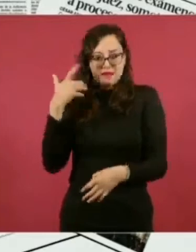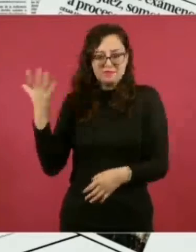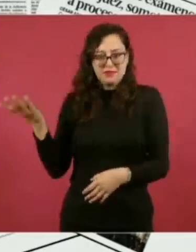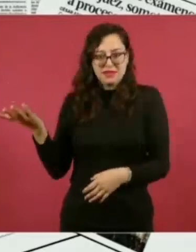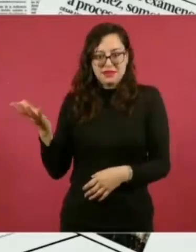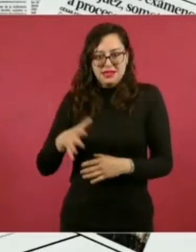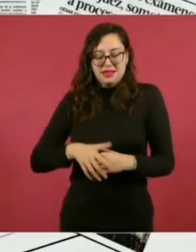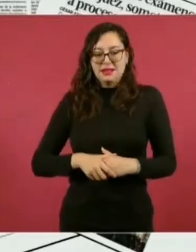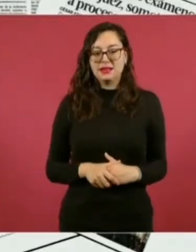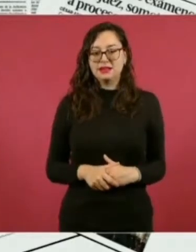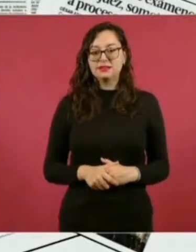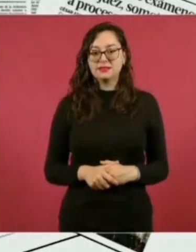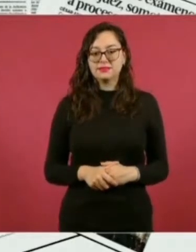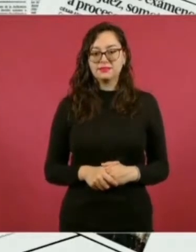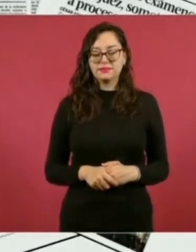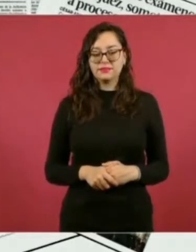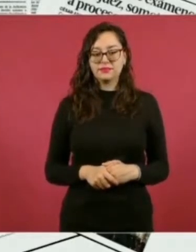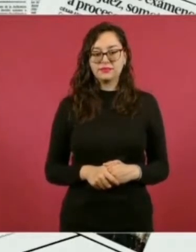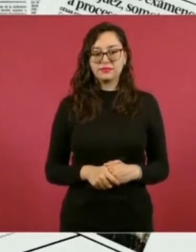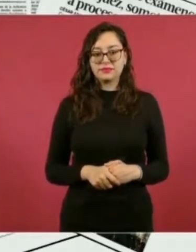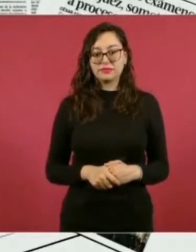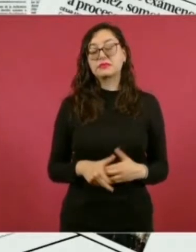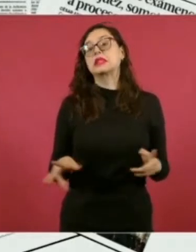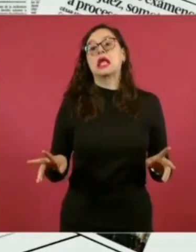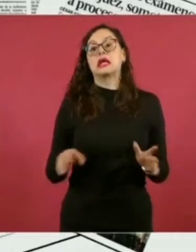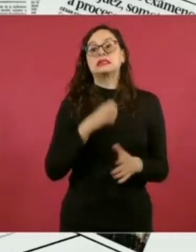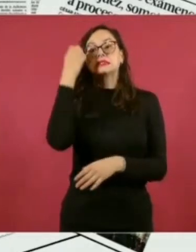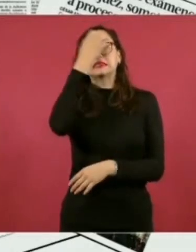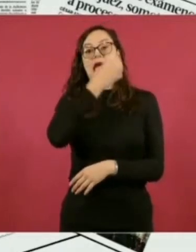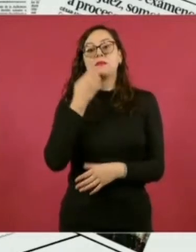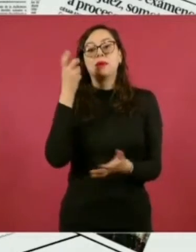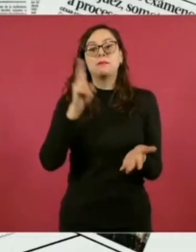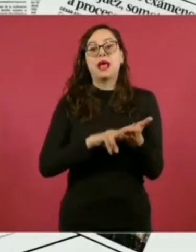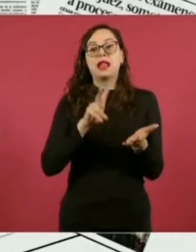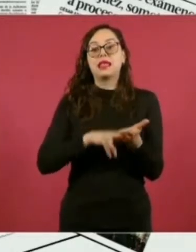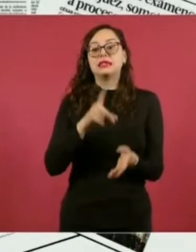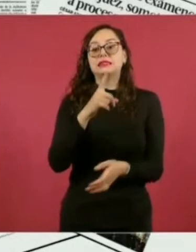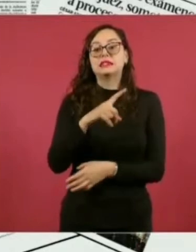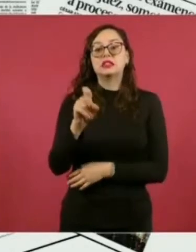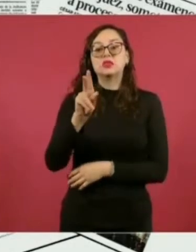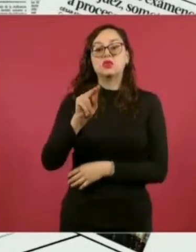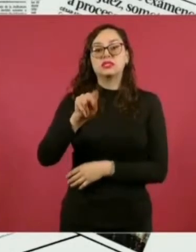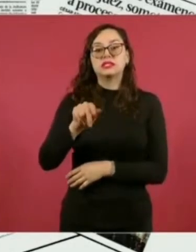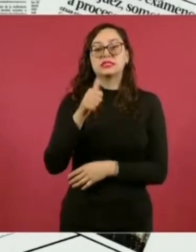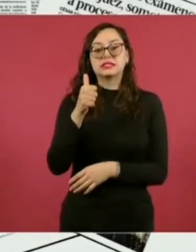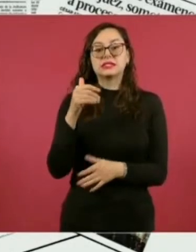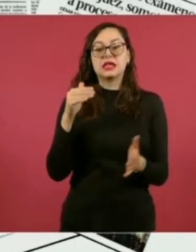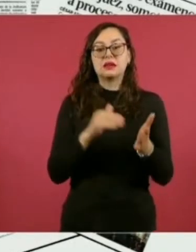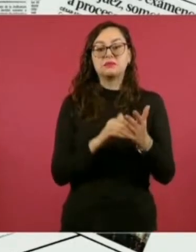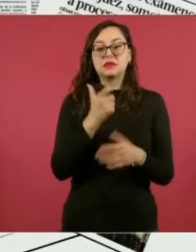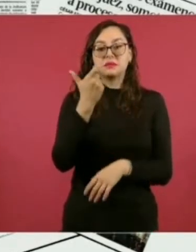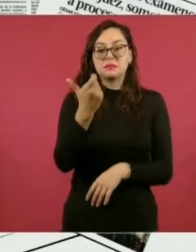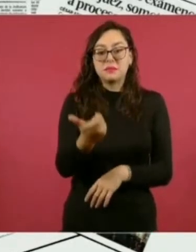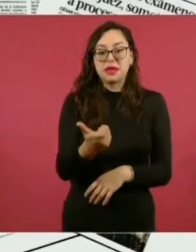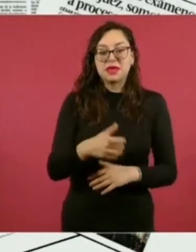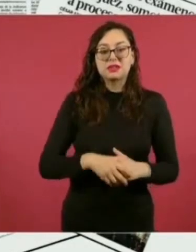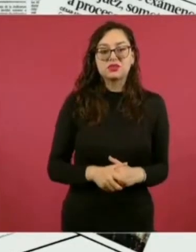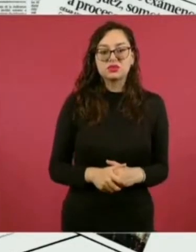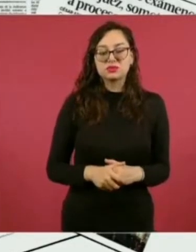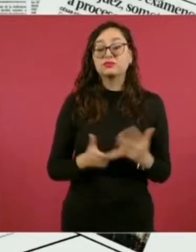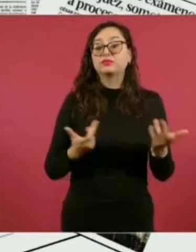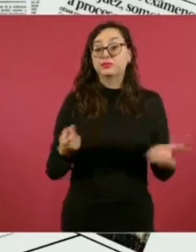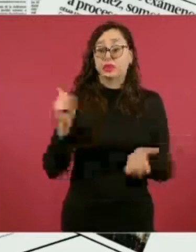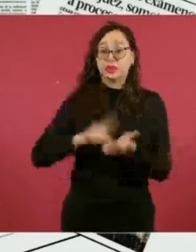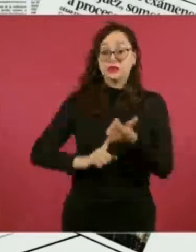en 186,000 pesos. Pero también se puede acreditar cómo en estos concursos de oposición las